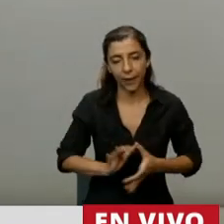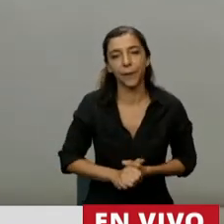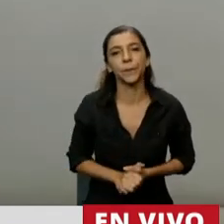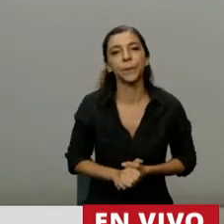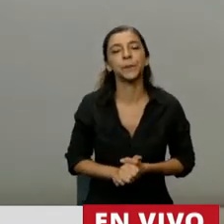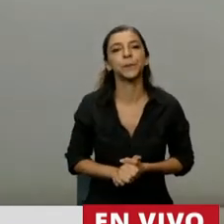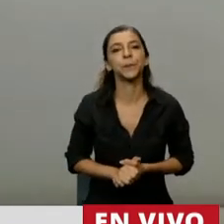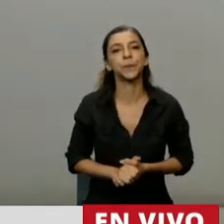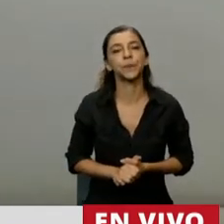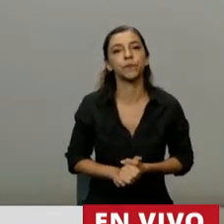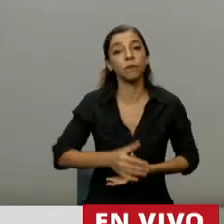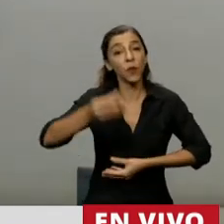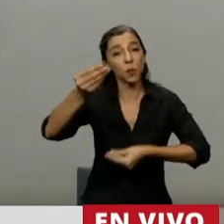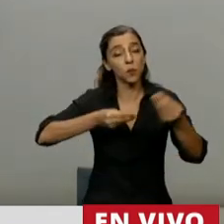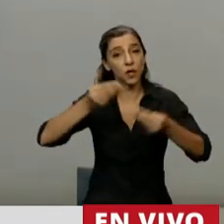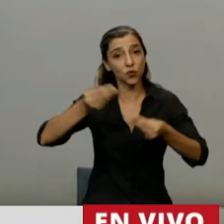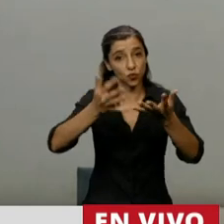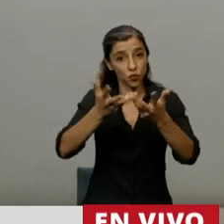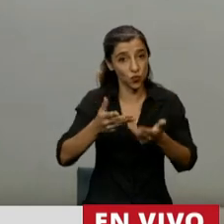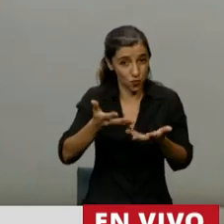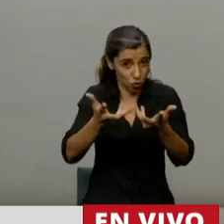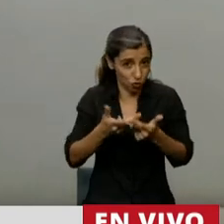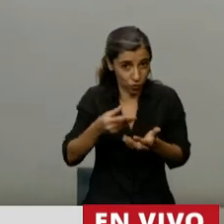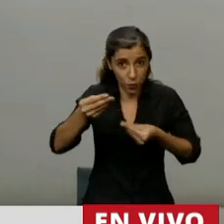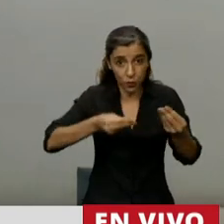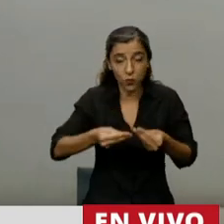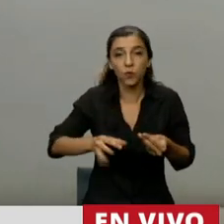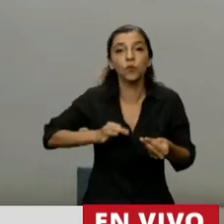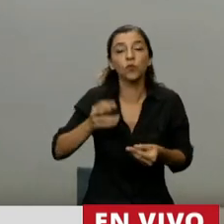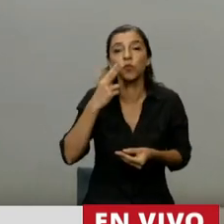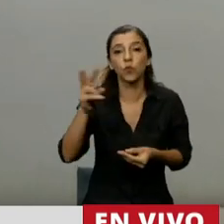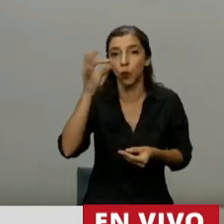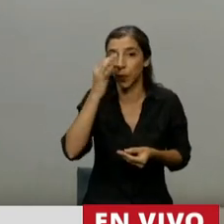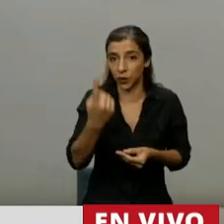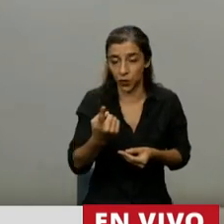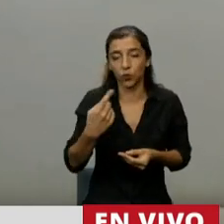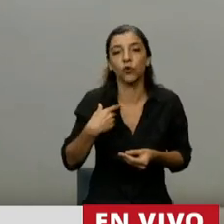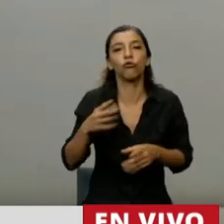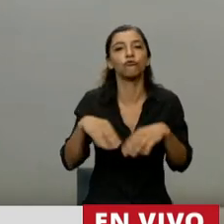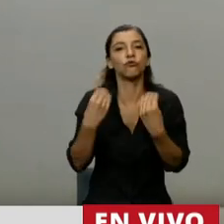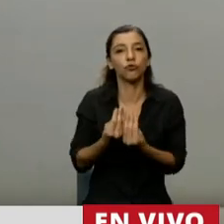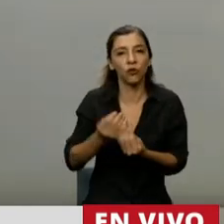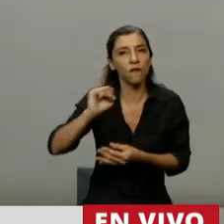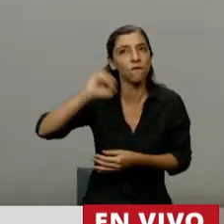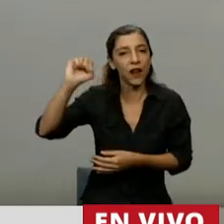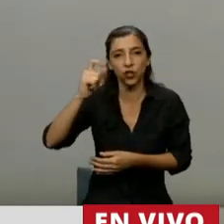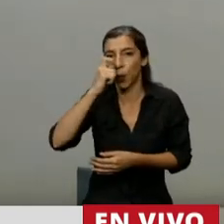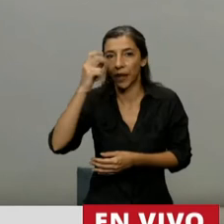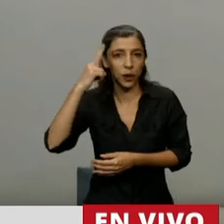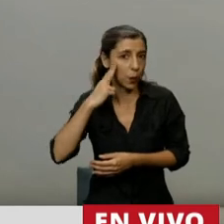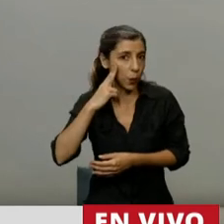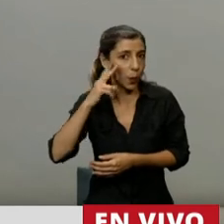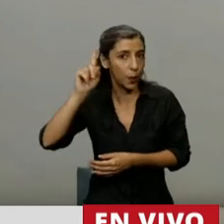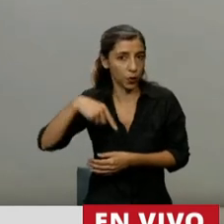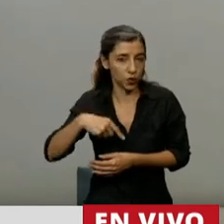el presupuesto 2021 que hemos aprobado tiene una inflación estimada del 29%, con un intervalo